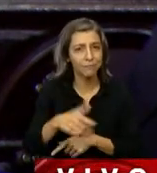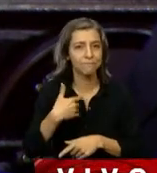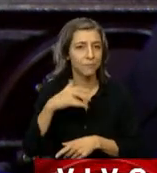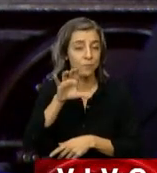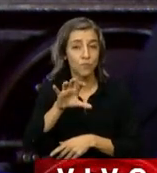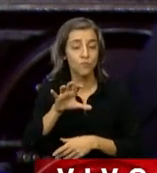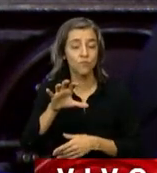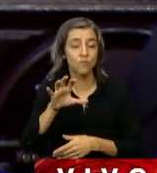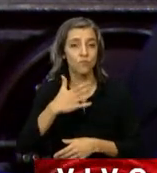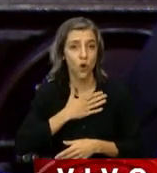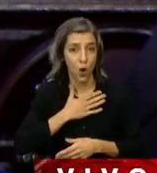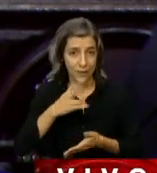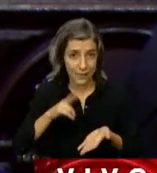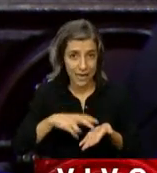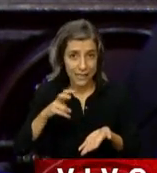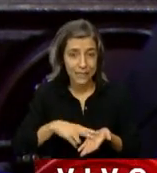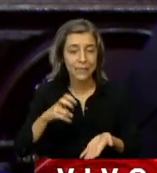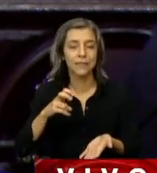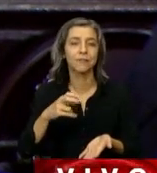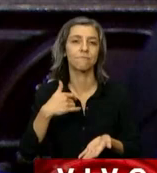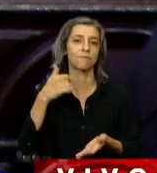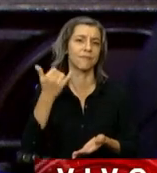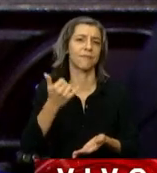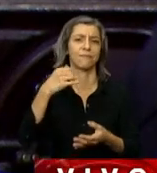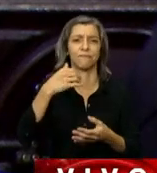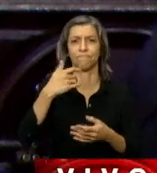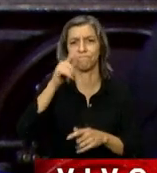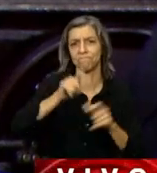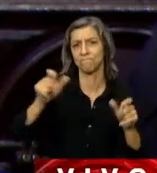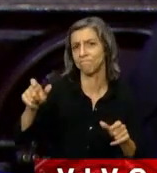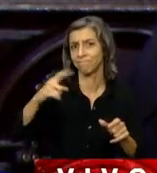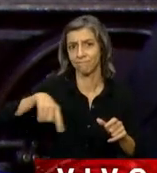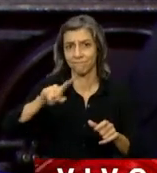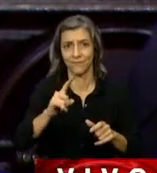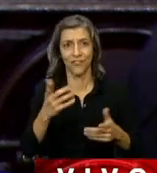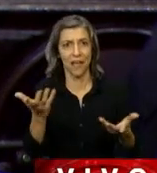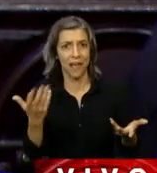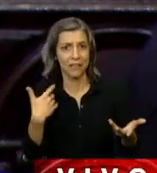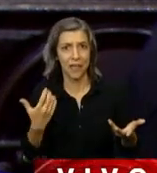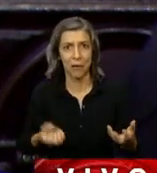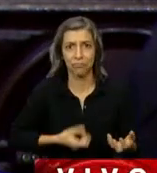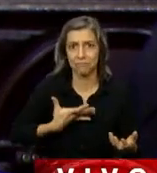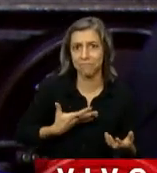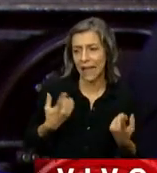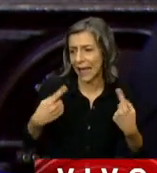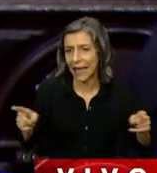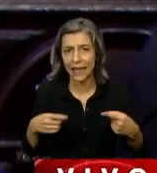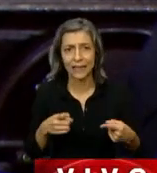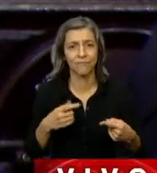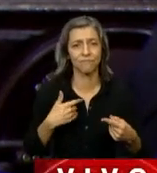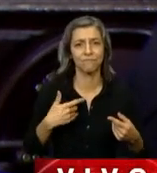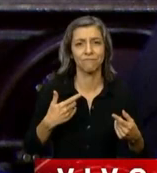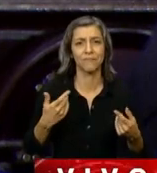una verdadera cuna de poetas, de cantantes, de bailarinas,